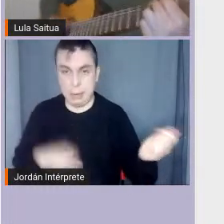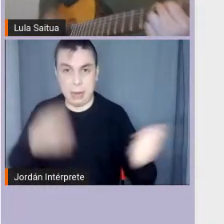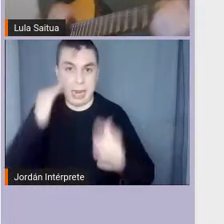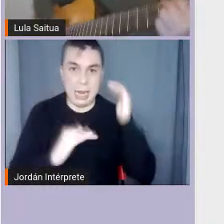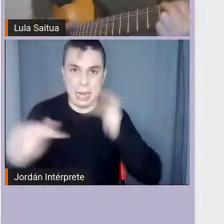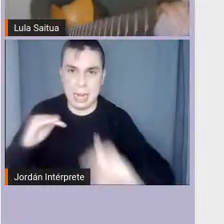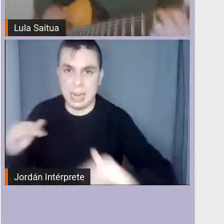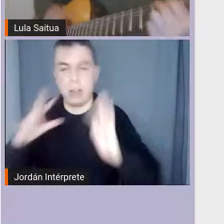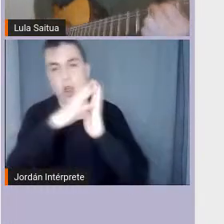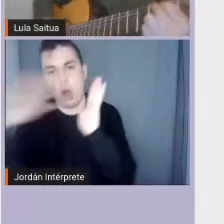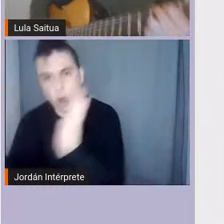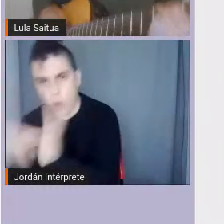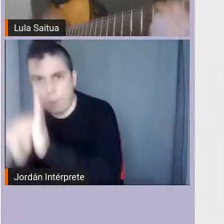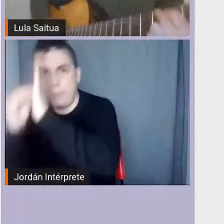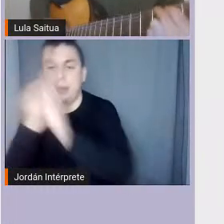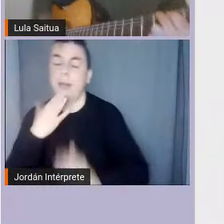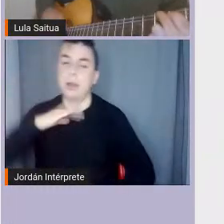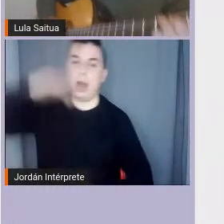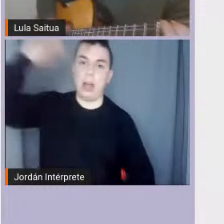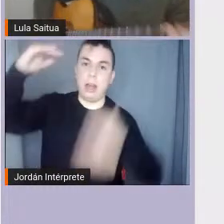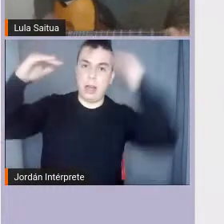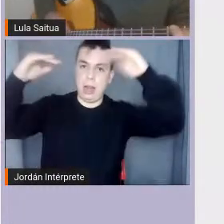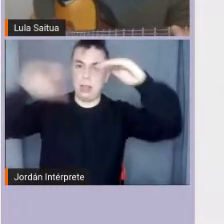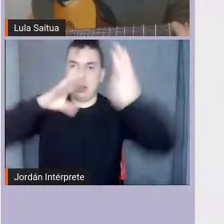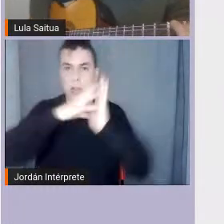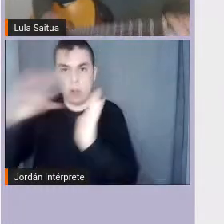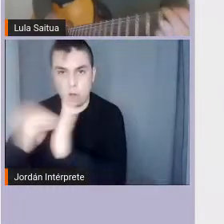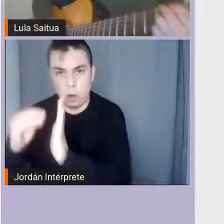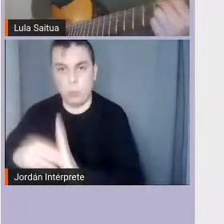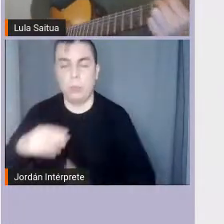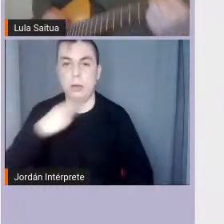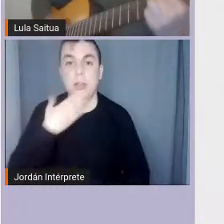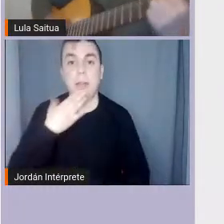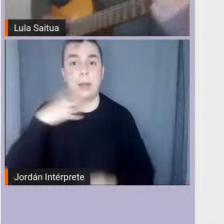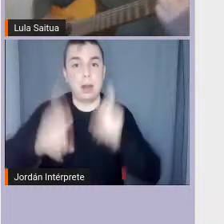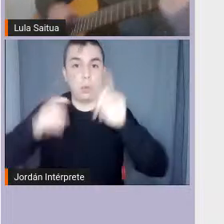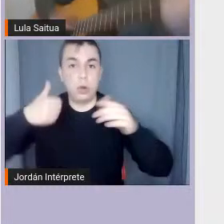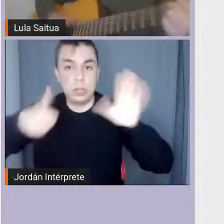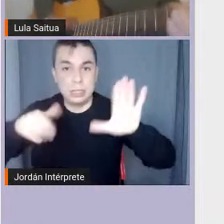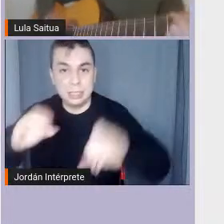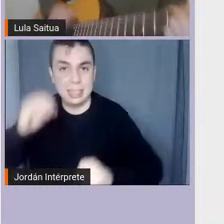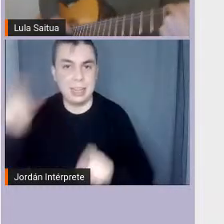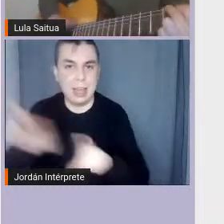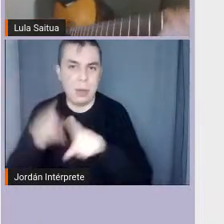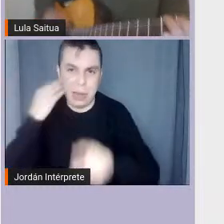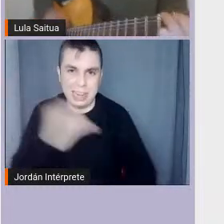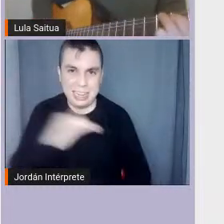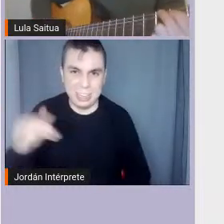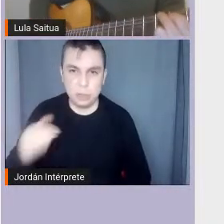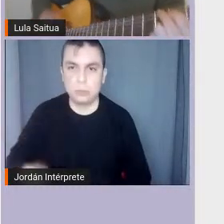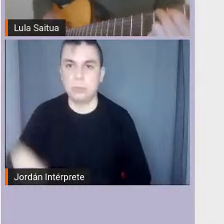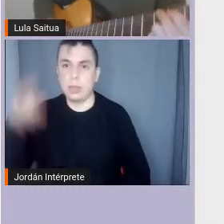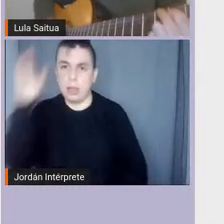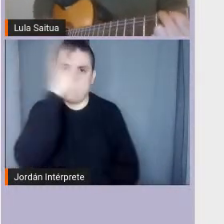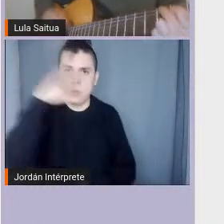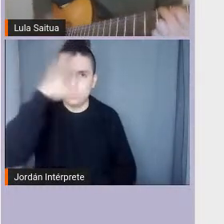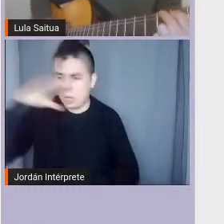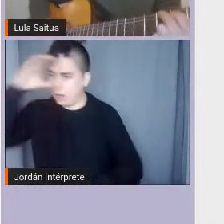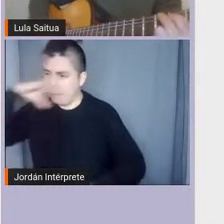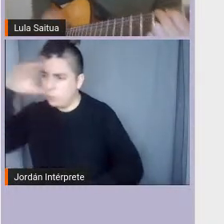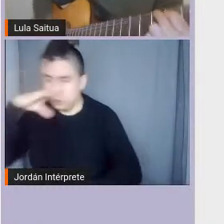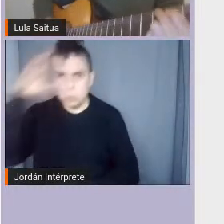que repita conmigo, los grandes también. Acuérdense que los que tengan 60 años aquí también son niños. Busca,